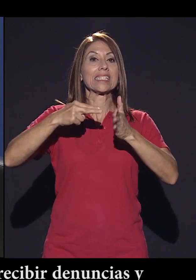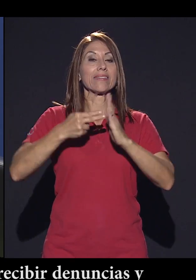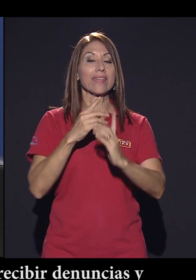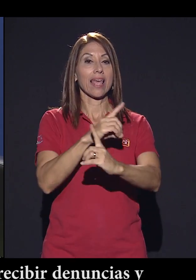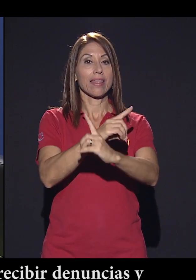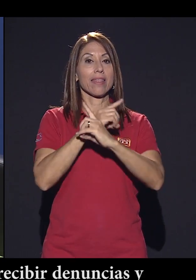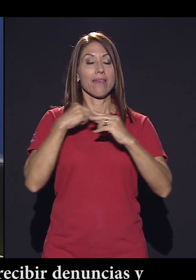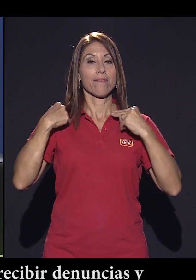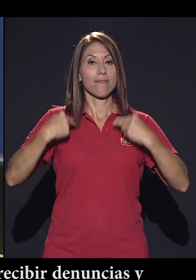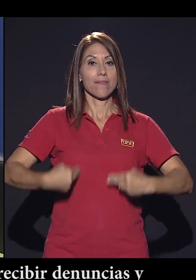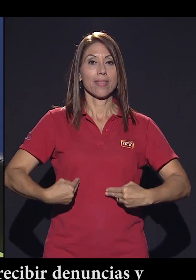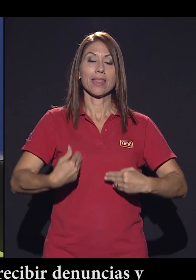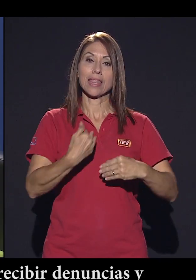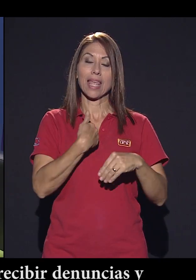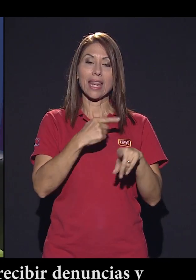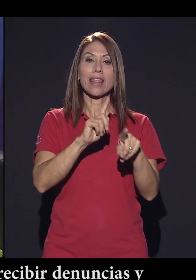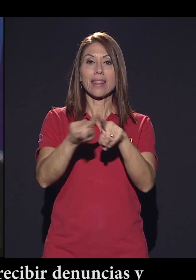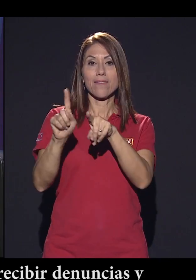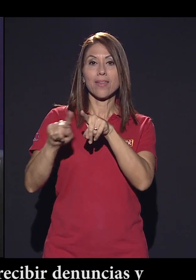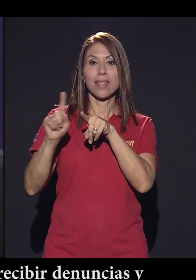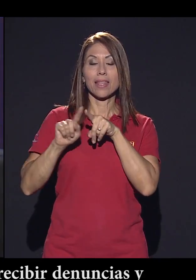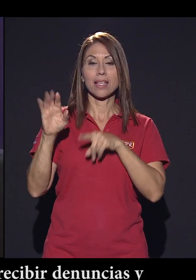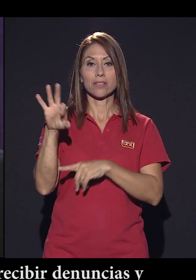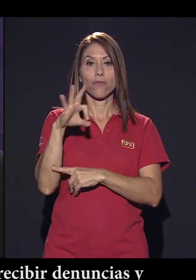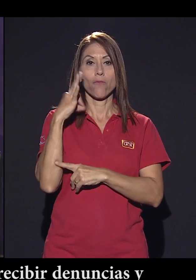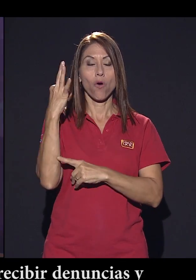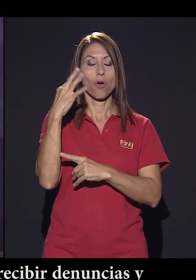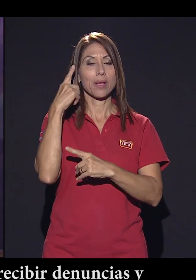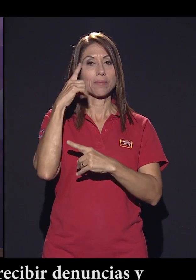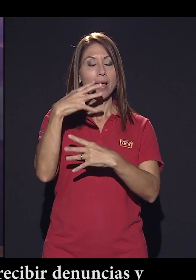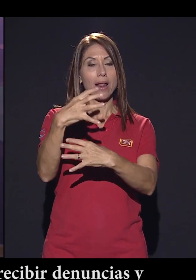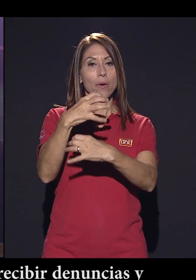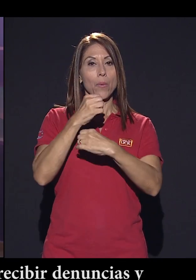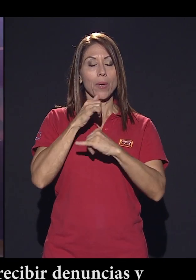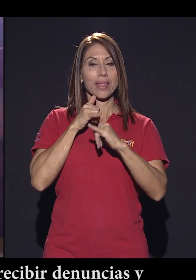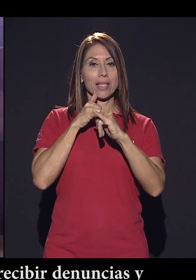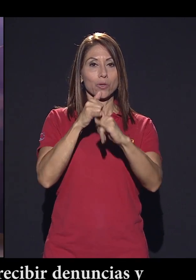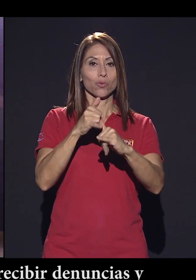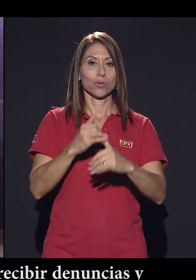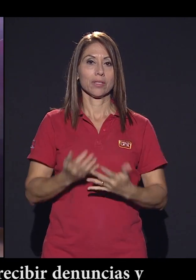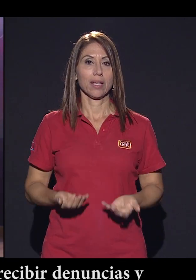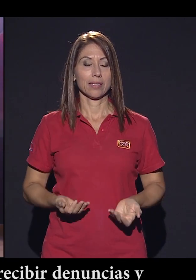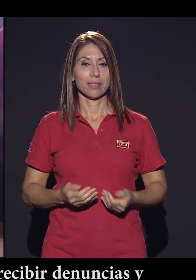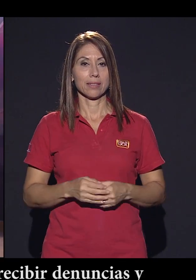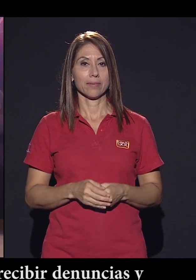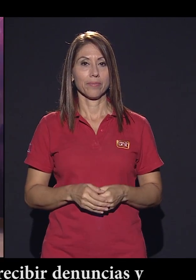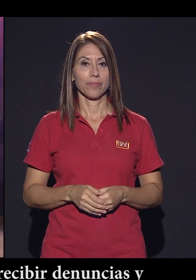tiene diferentes formas de recibir denuncias